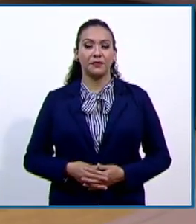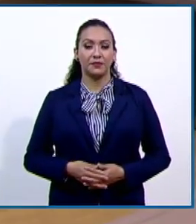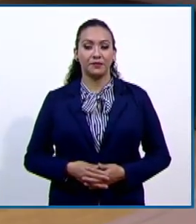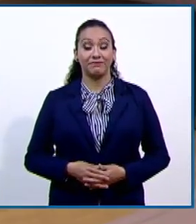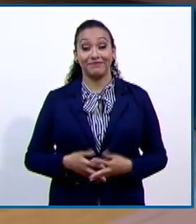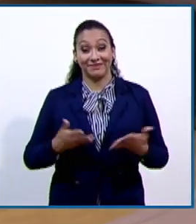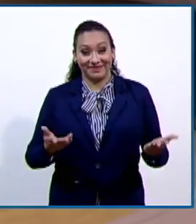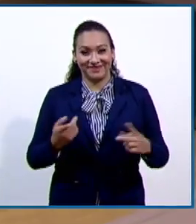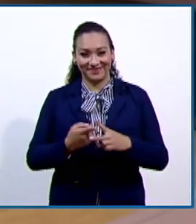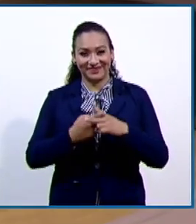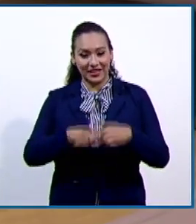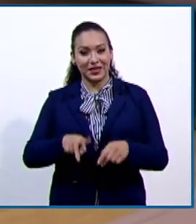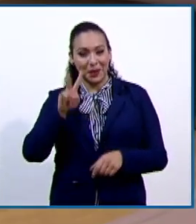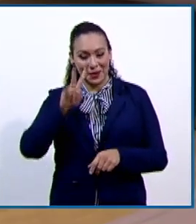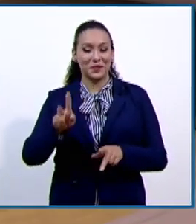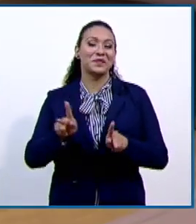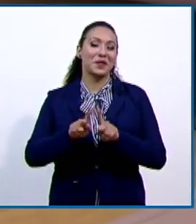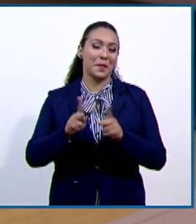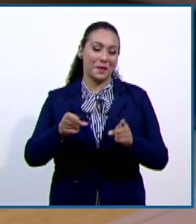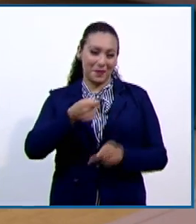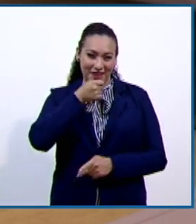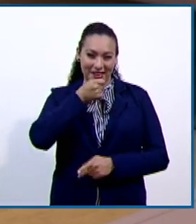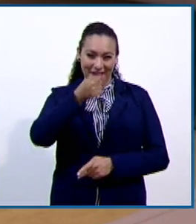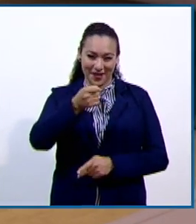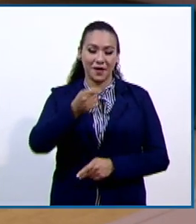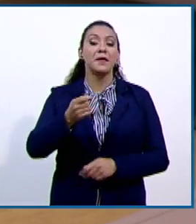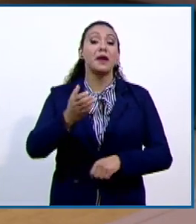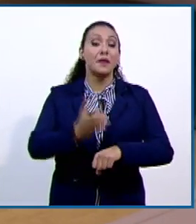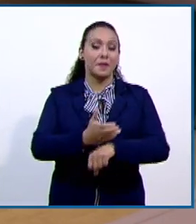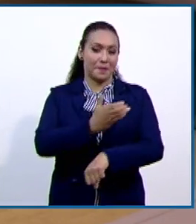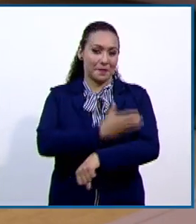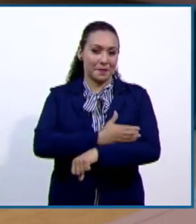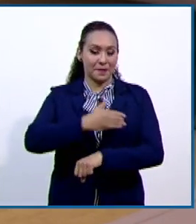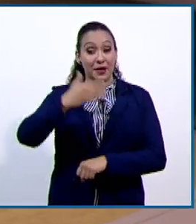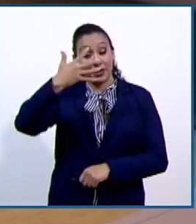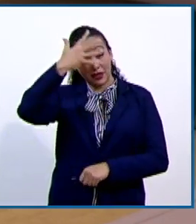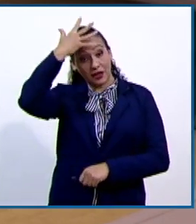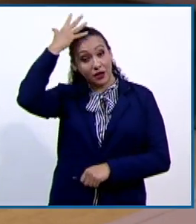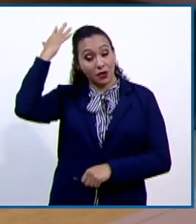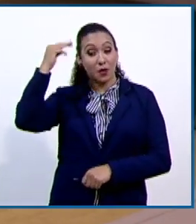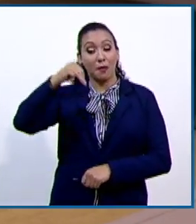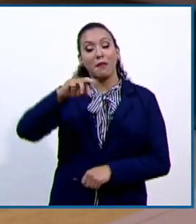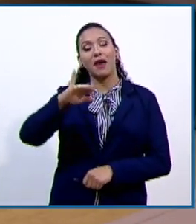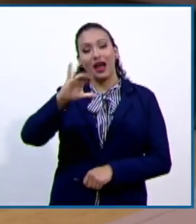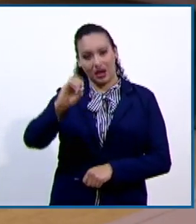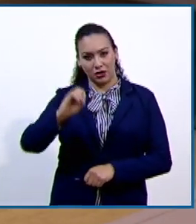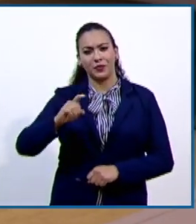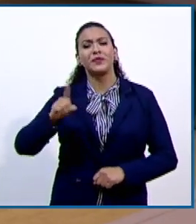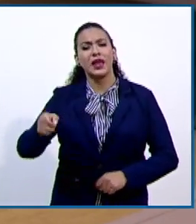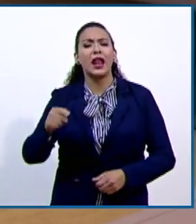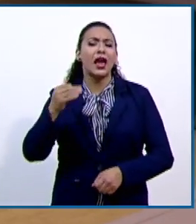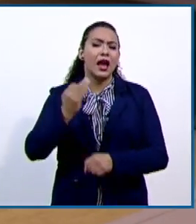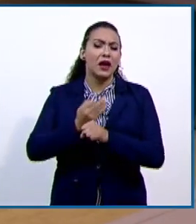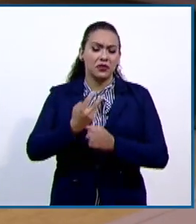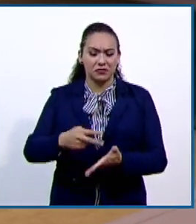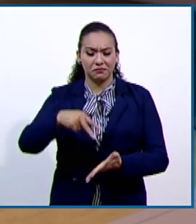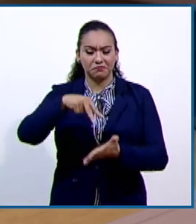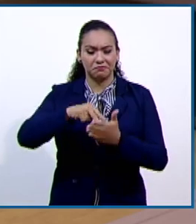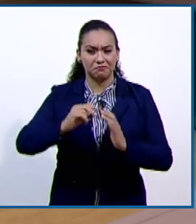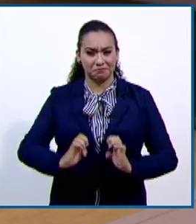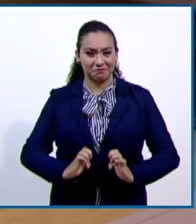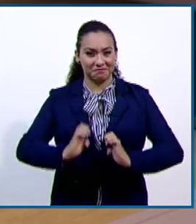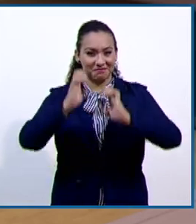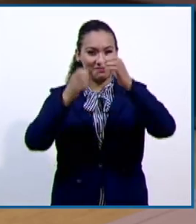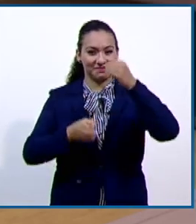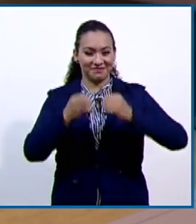Pues vamos con mi compañero Mario López Peña hasta el edificio sede de la Suprema Corte para el reporte de lo que resolvieron esta tarde las y